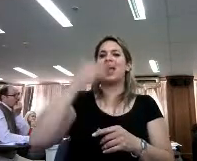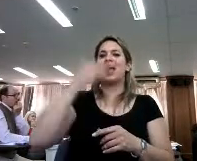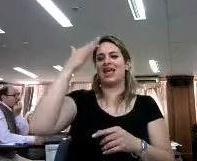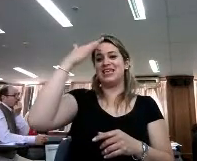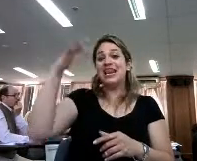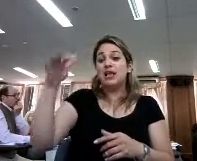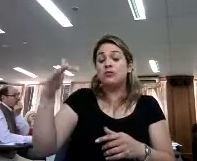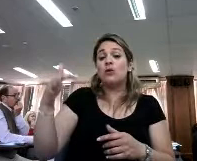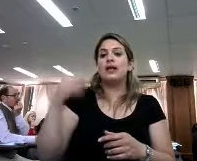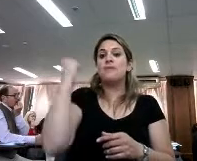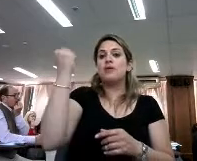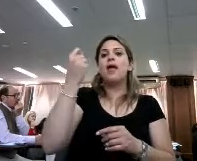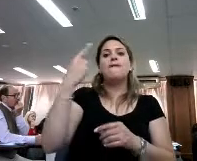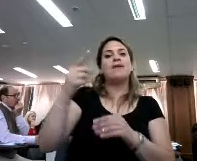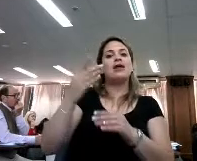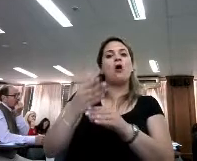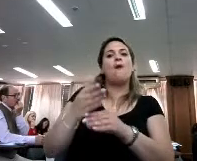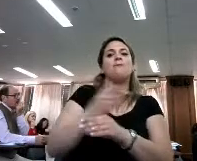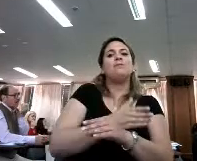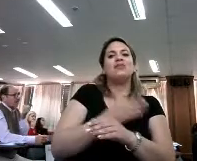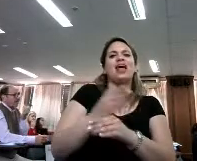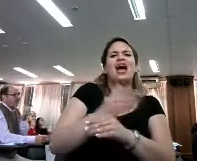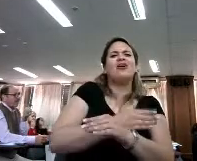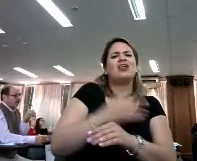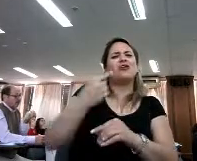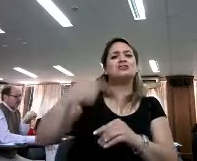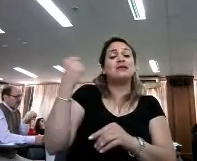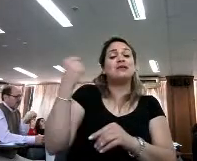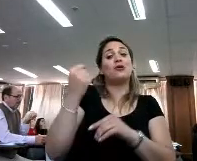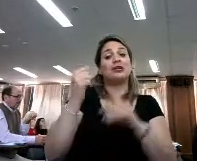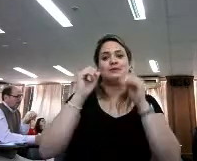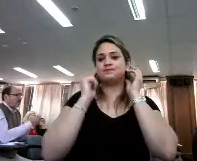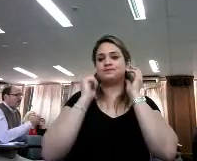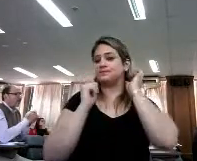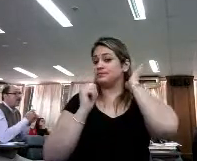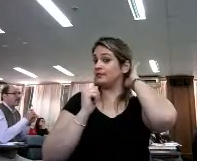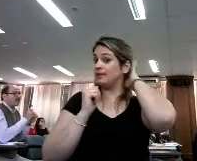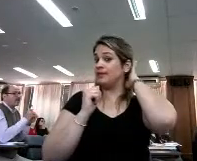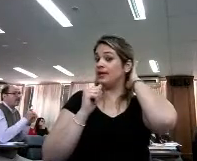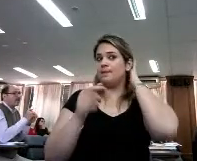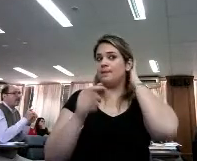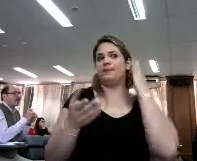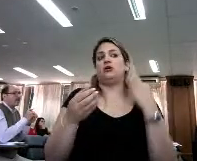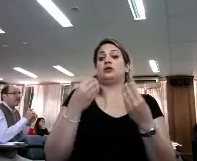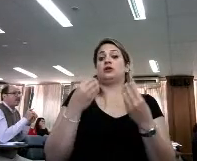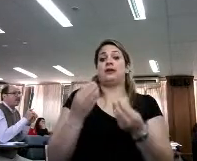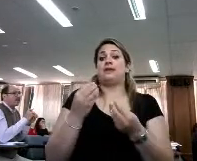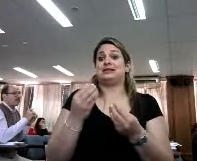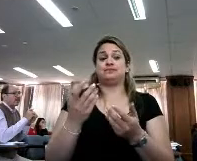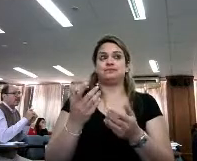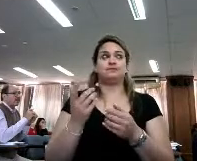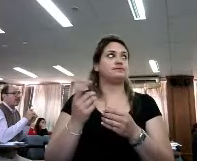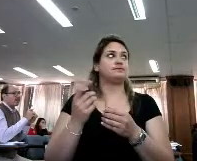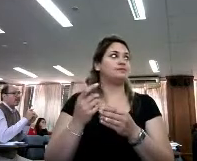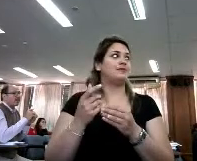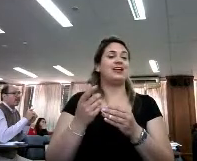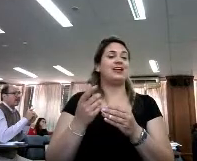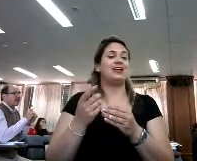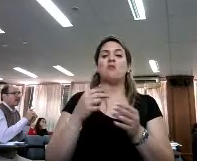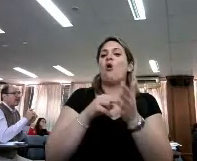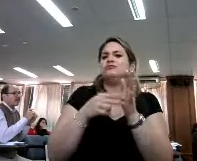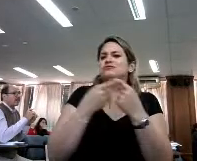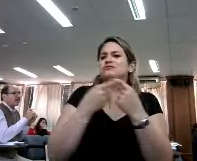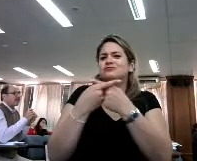pues habían otras prioridades para el Estado. Pero nos deja la discusión allí es hasta